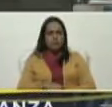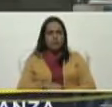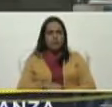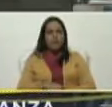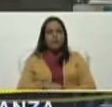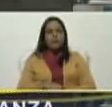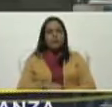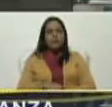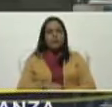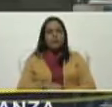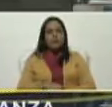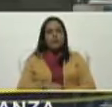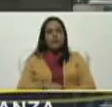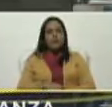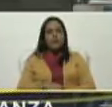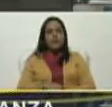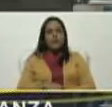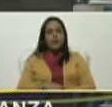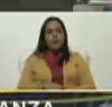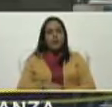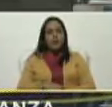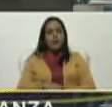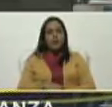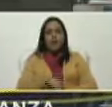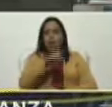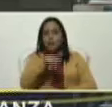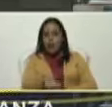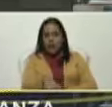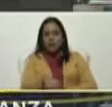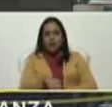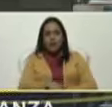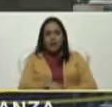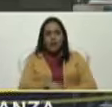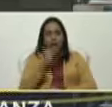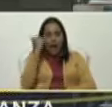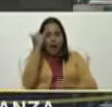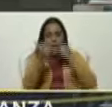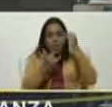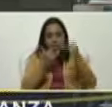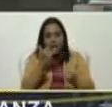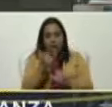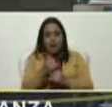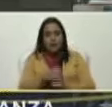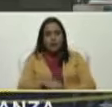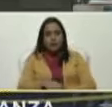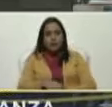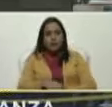limitar la conspiración global, el ataque económico que han hecho contra Bolivia.